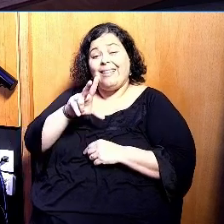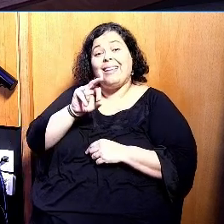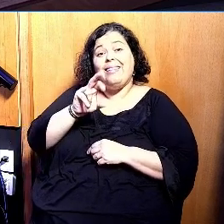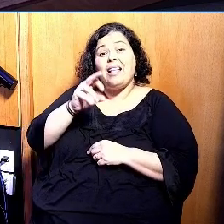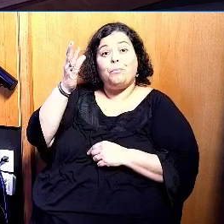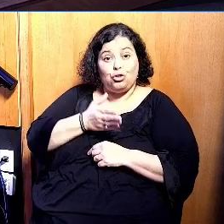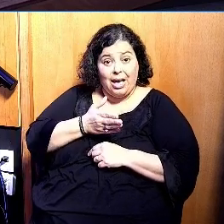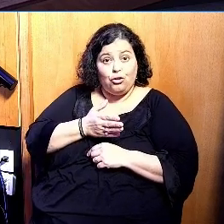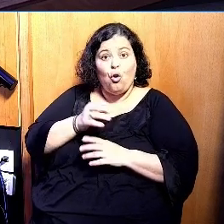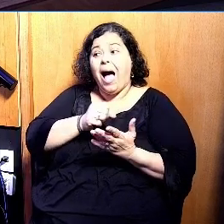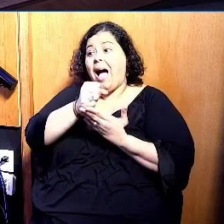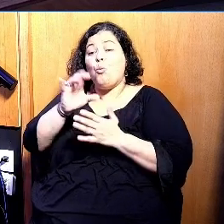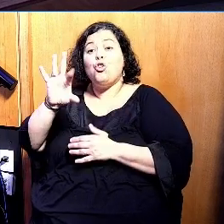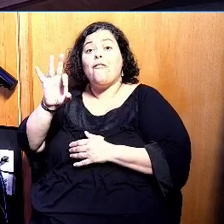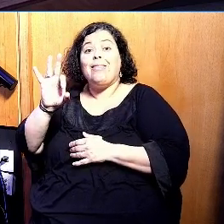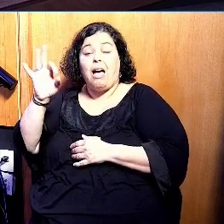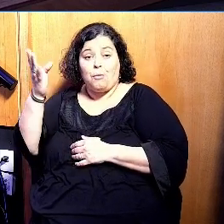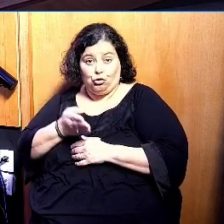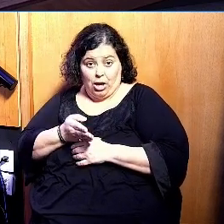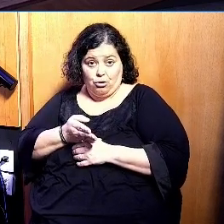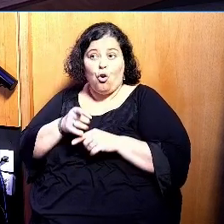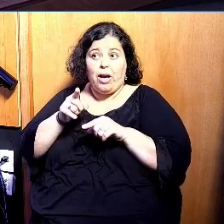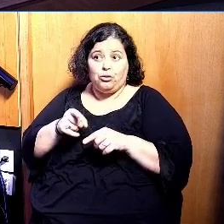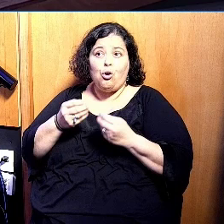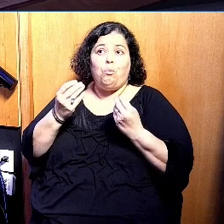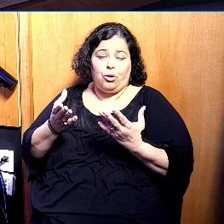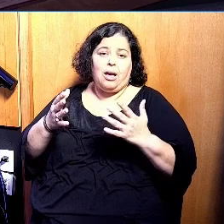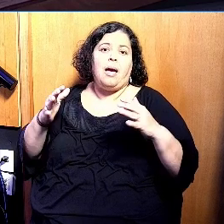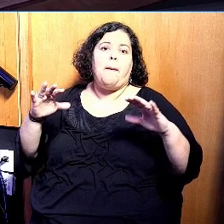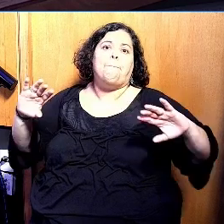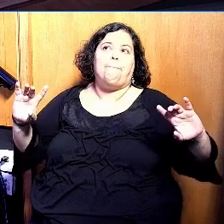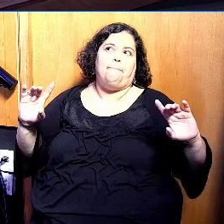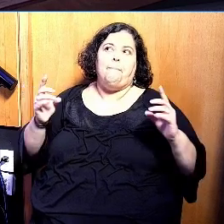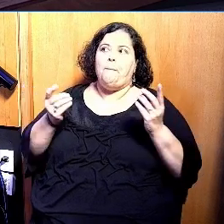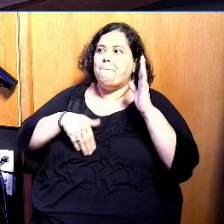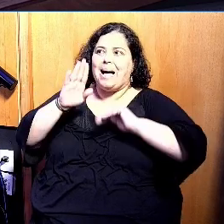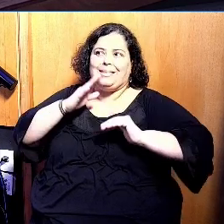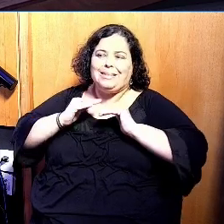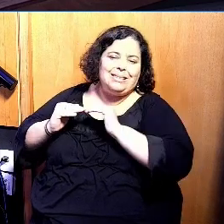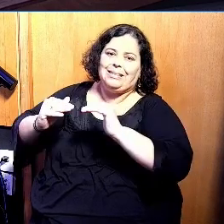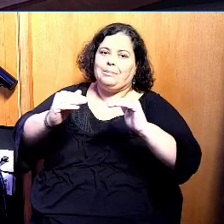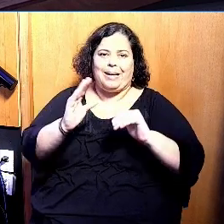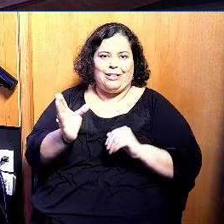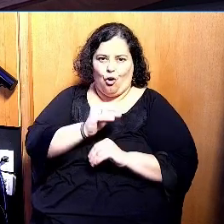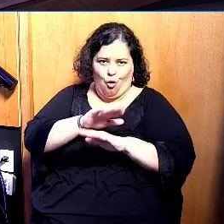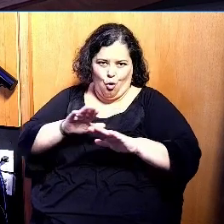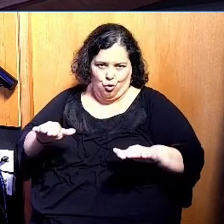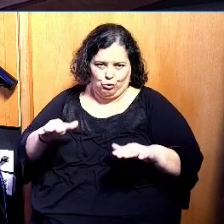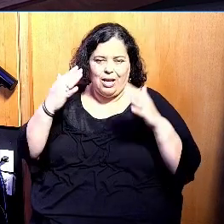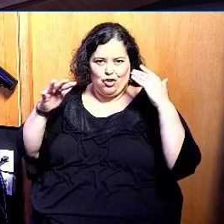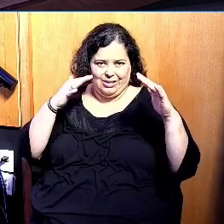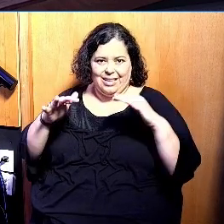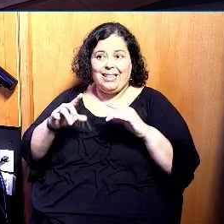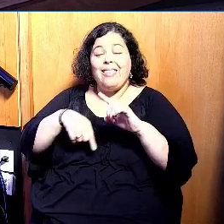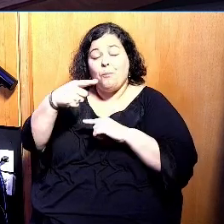a un 90%, y esto da cuenta de la disminución de esa brecha. Y después algo súper reciente, que es la pandemia,